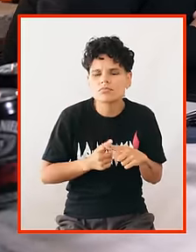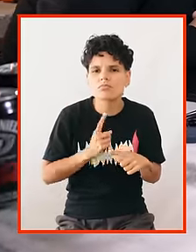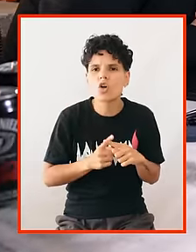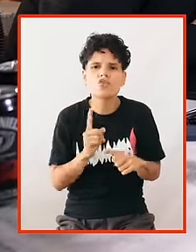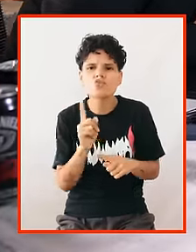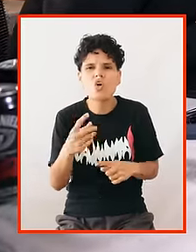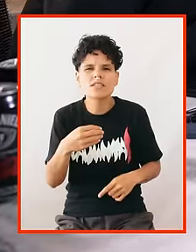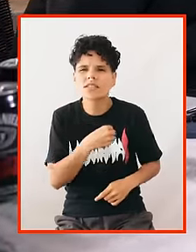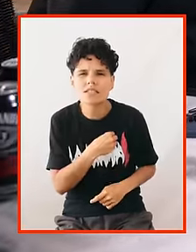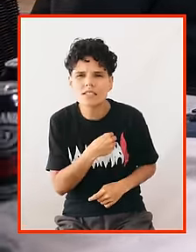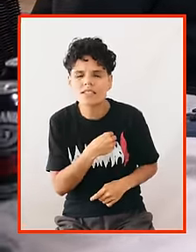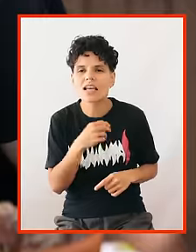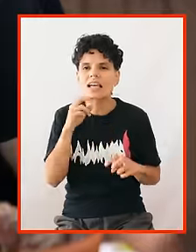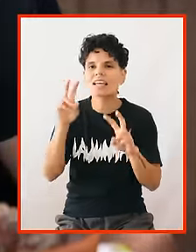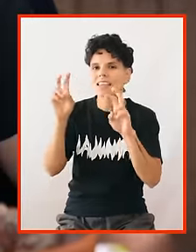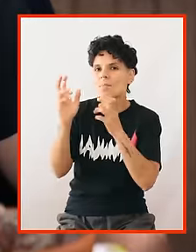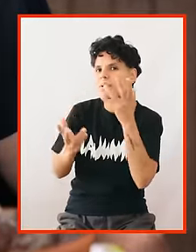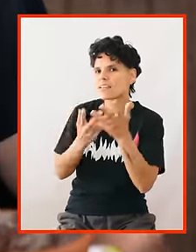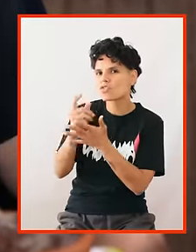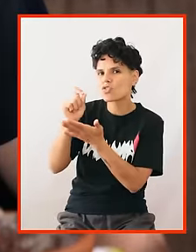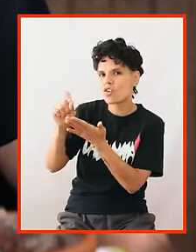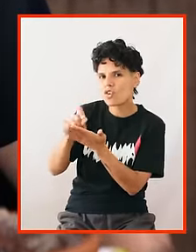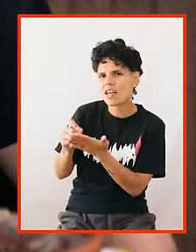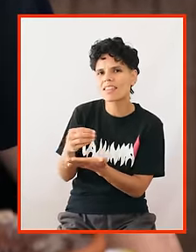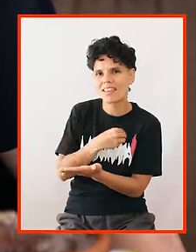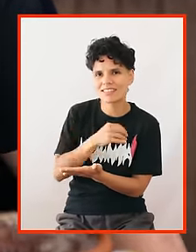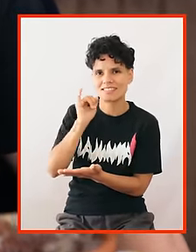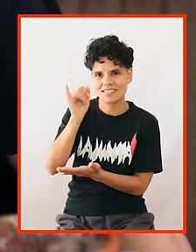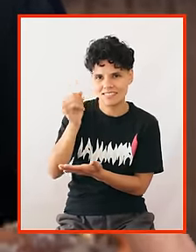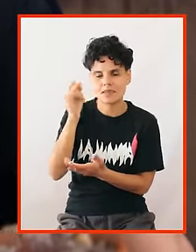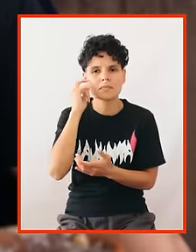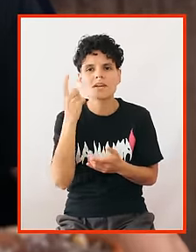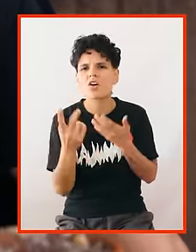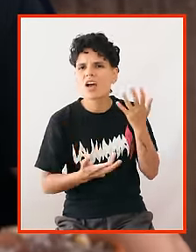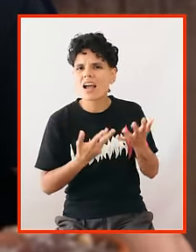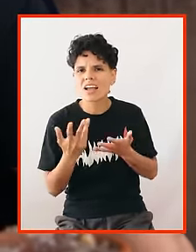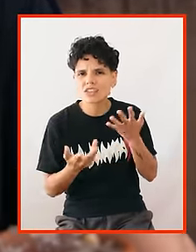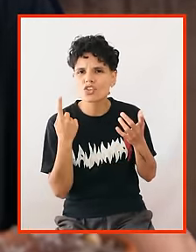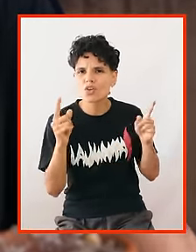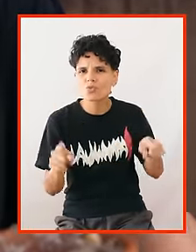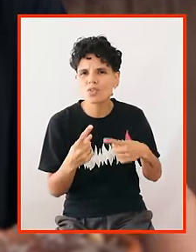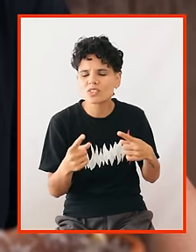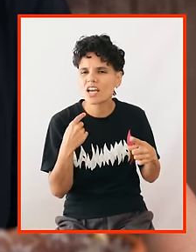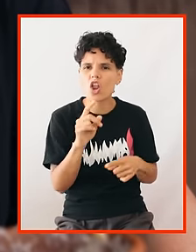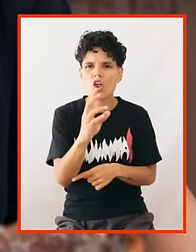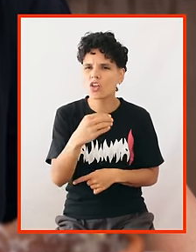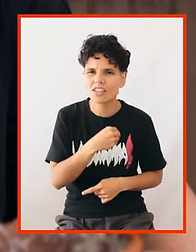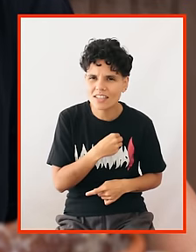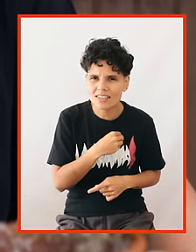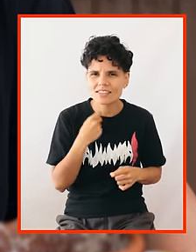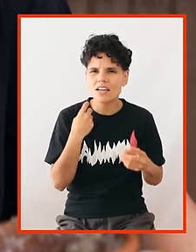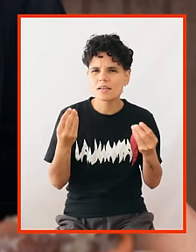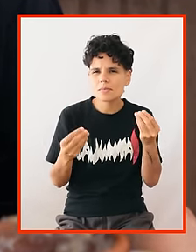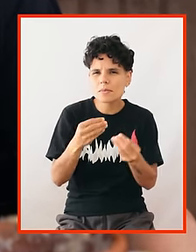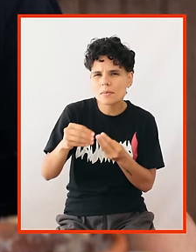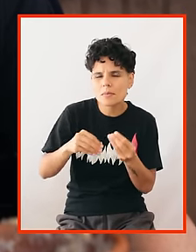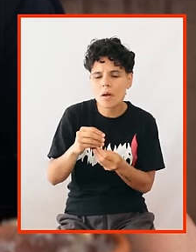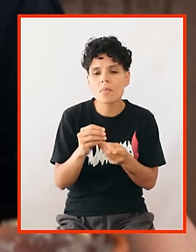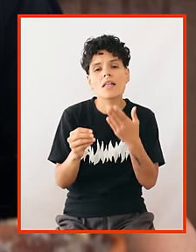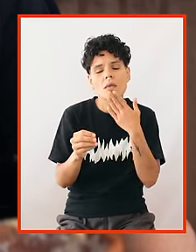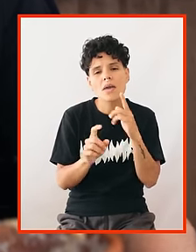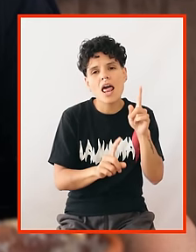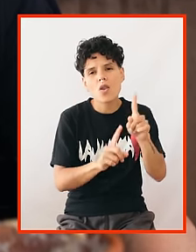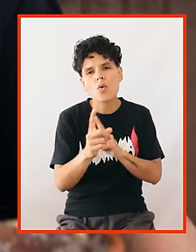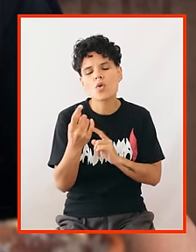o sea, es como sobre un tema triste, pero también está contado de una manera distinta. Y también está mezclado con algunas cosas